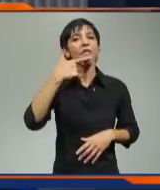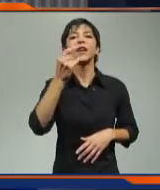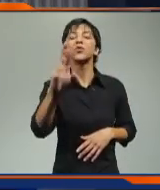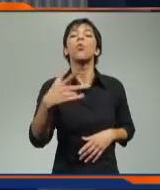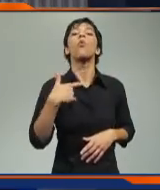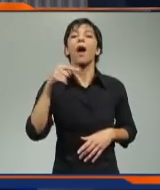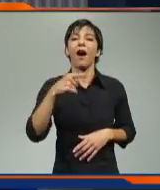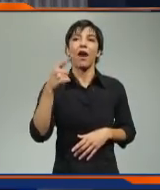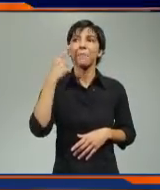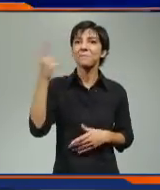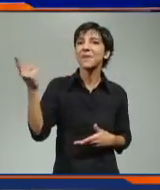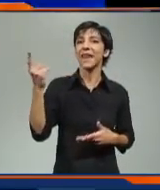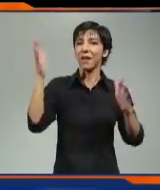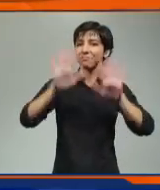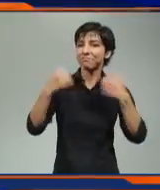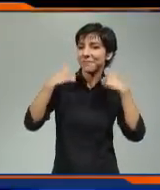prepara.